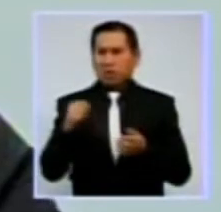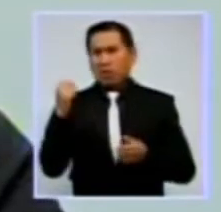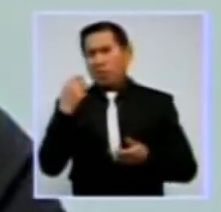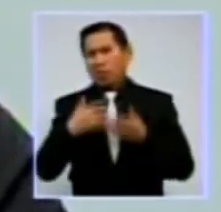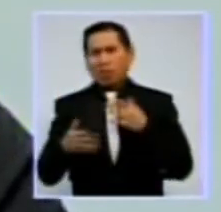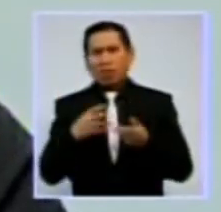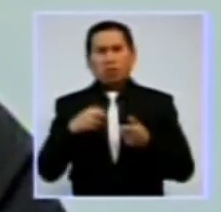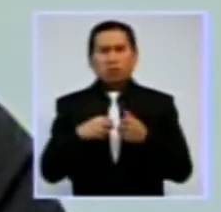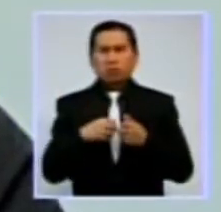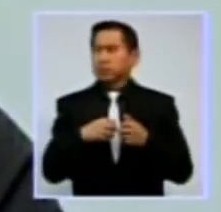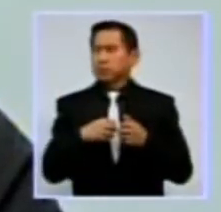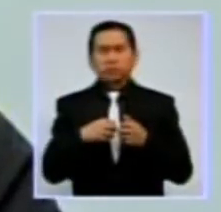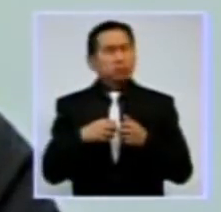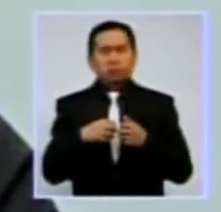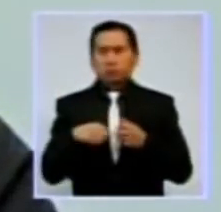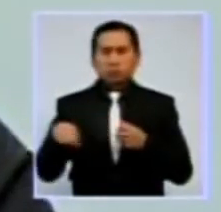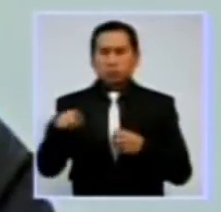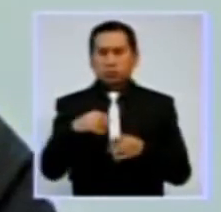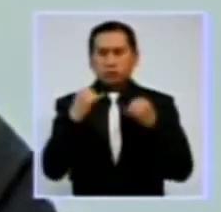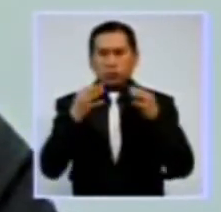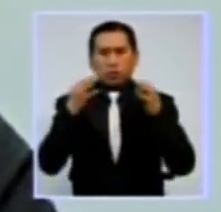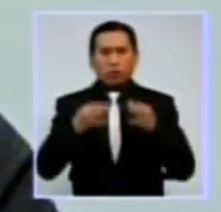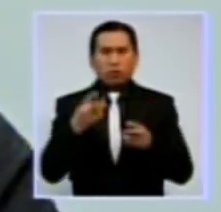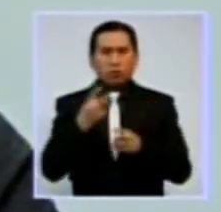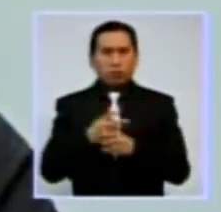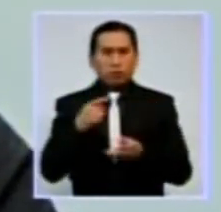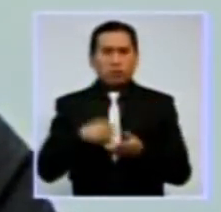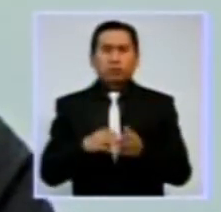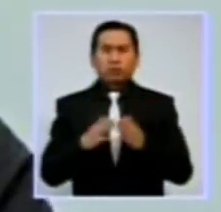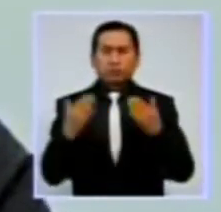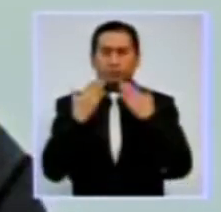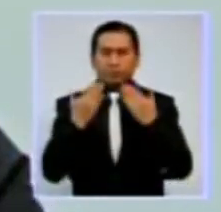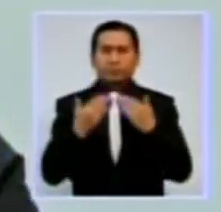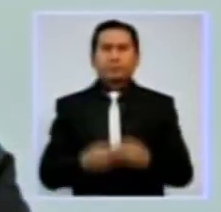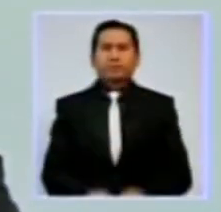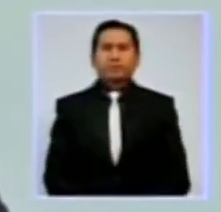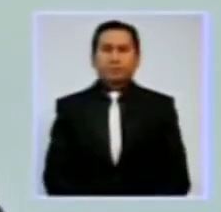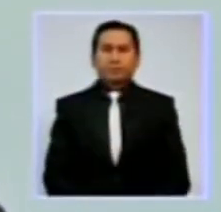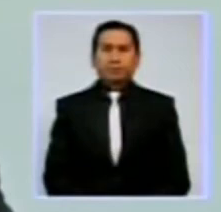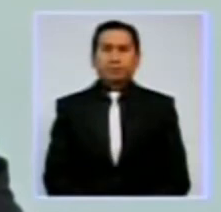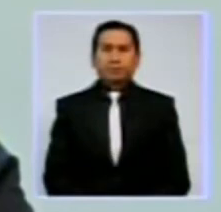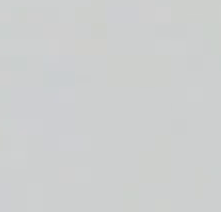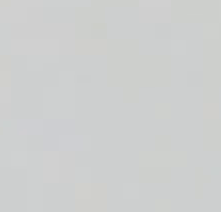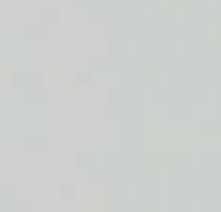que perjudique la evolución de esta enfermedad muchas gracias